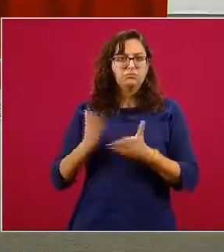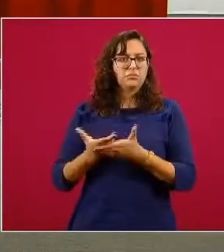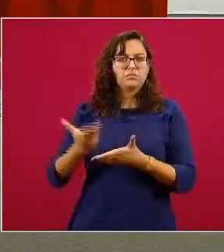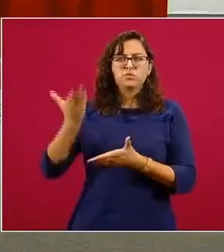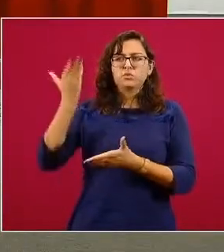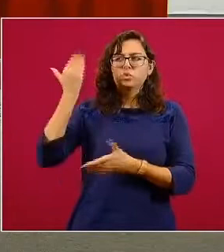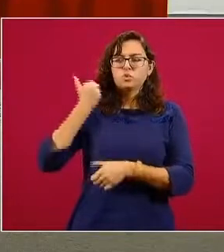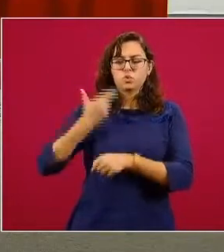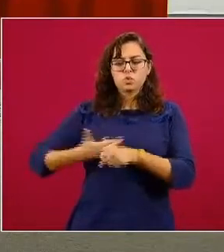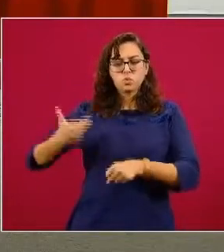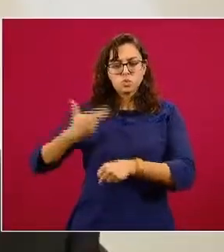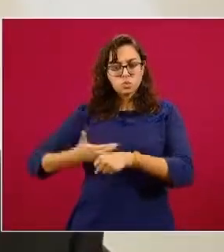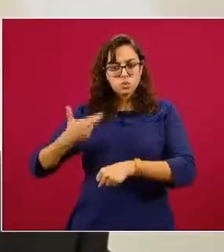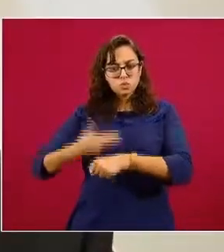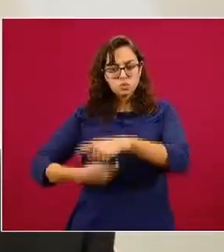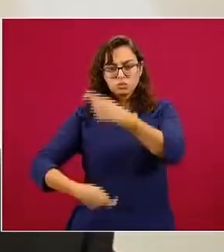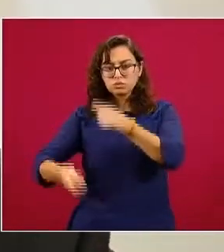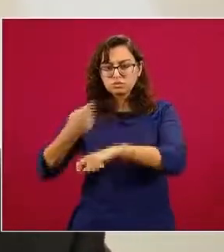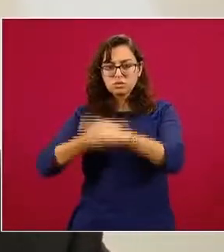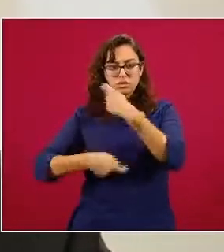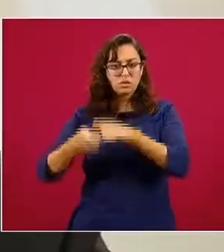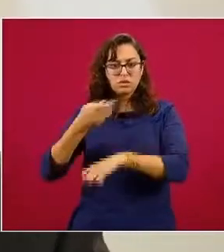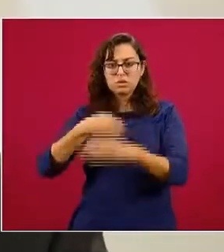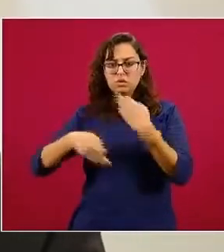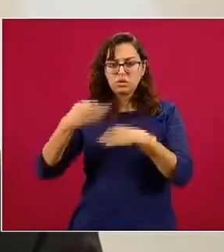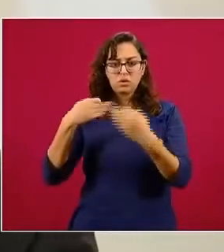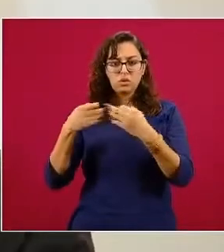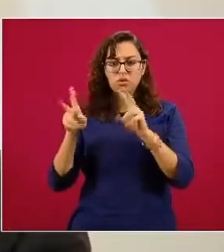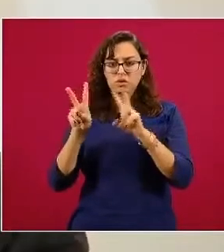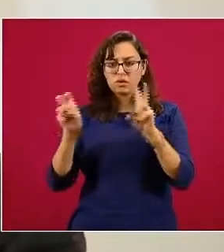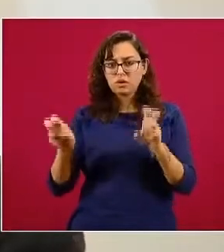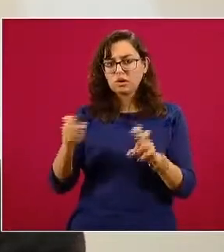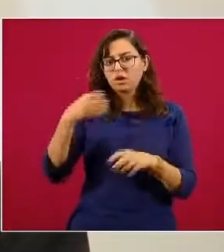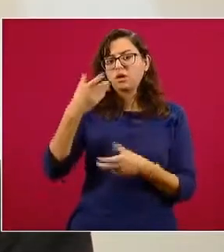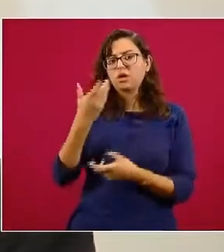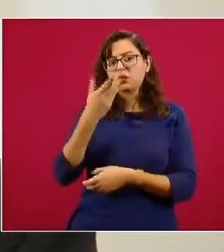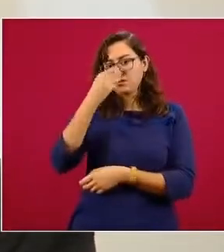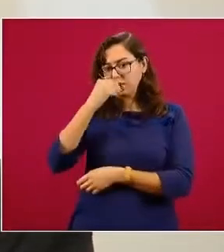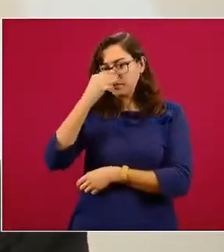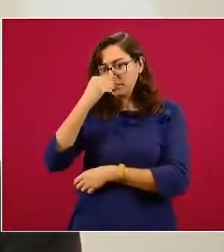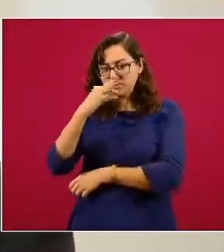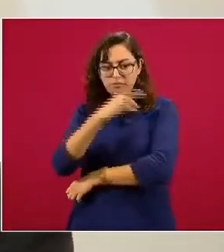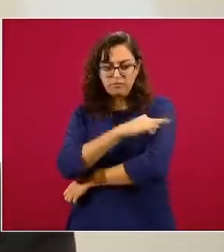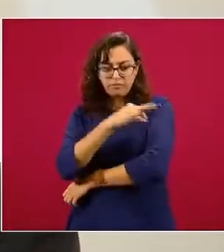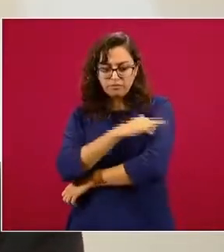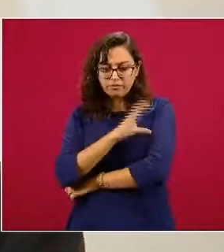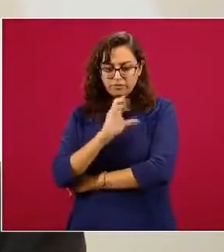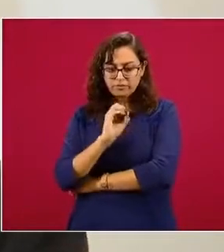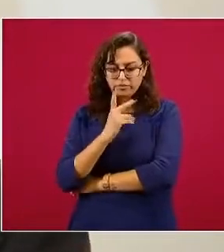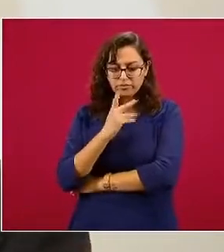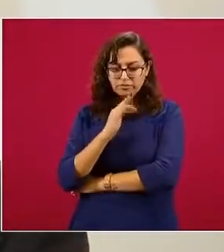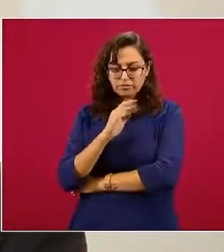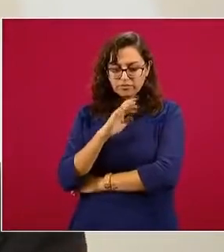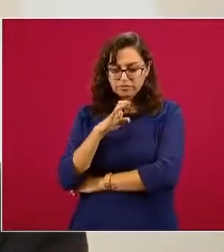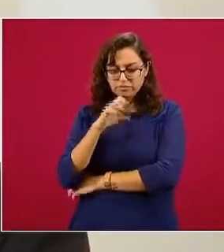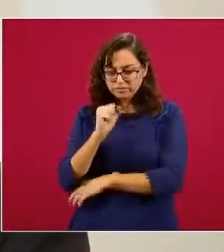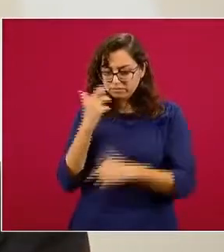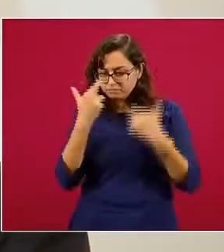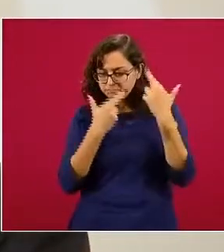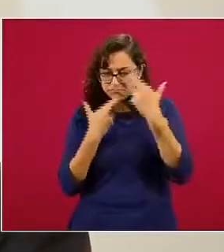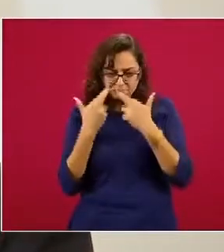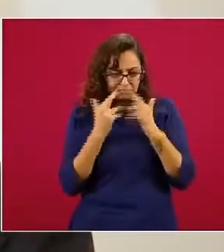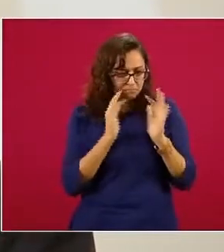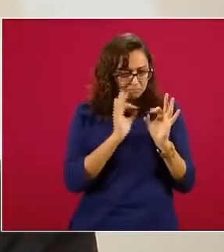meses atrás. Todas estas dotaciones de vacuna que primeramente llegaron a COFEPRIS pasaron por los diferentes procesos